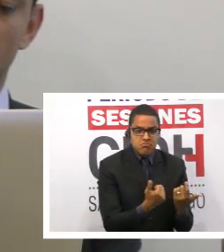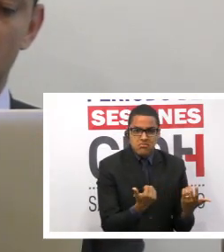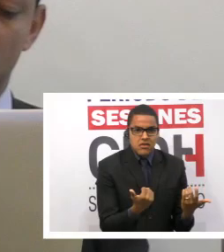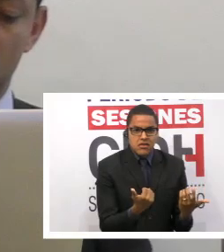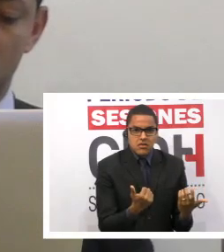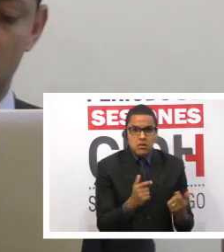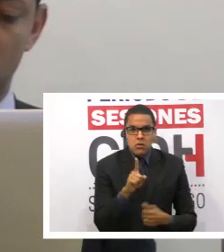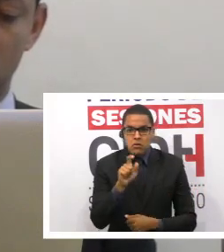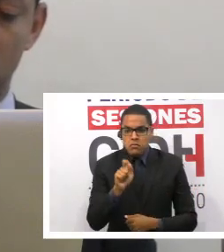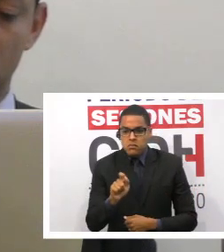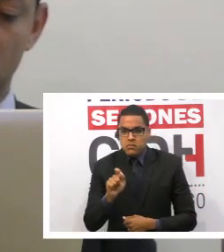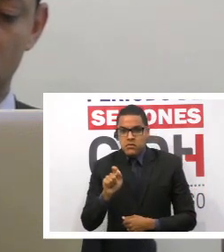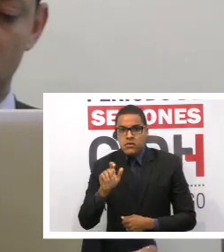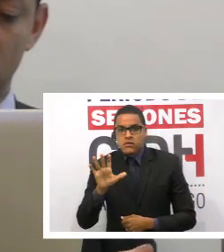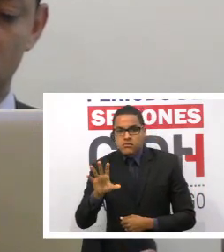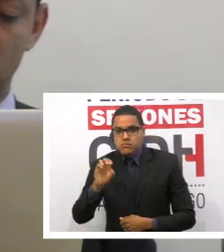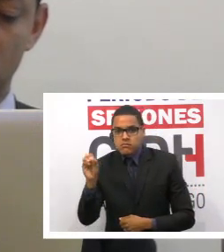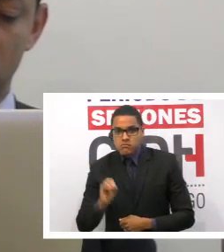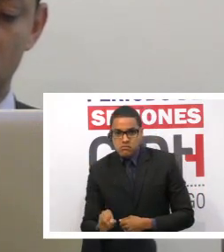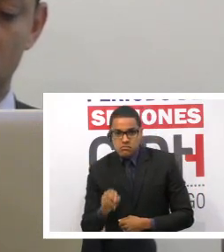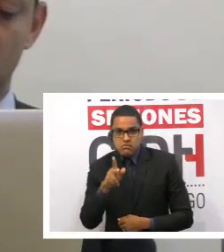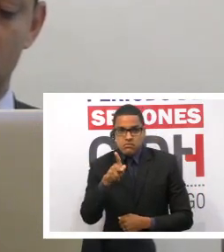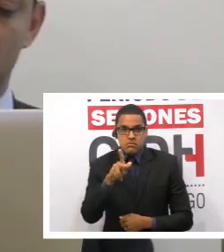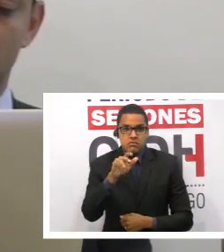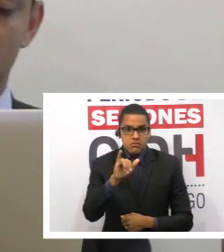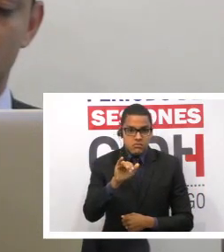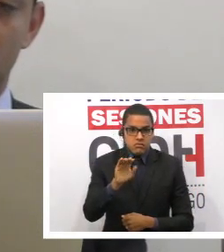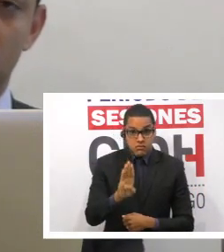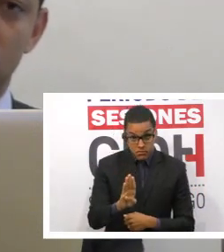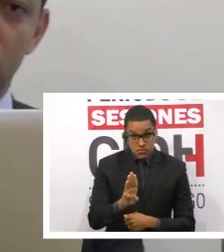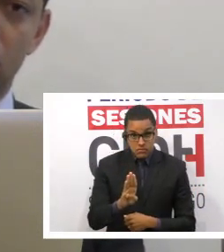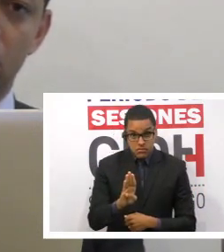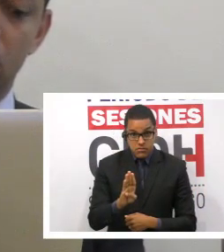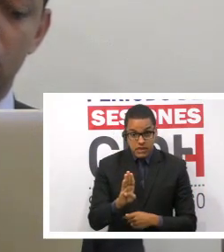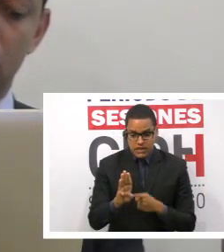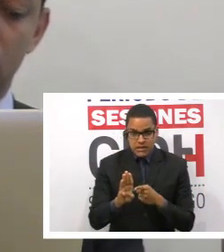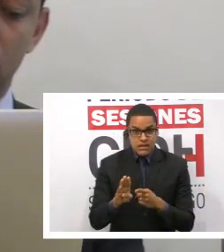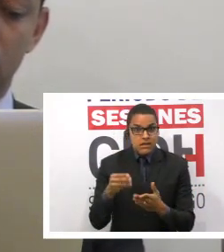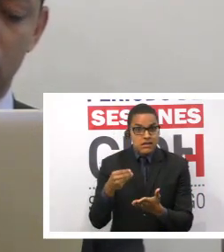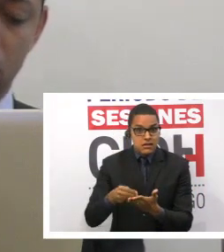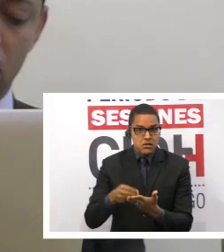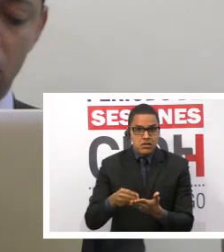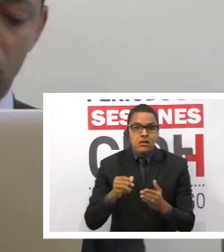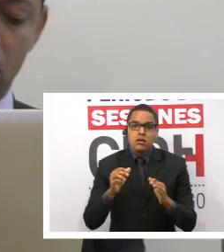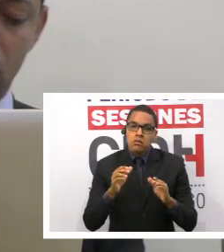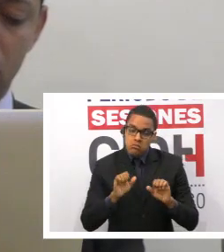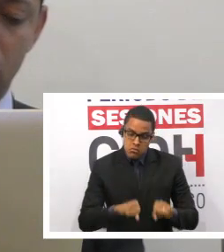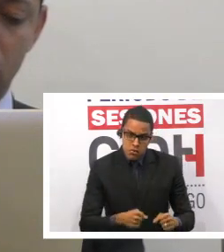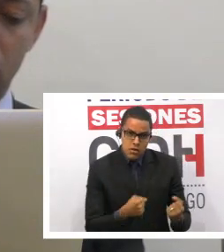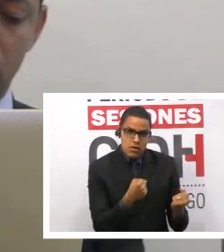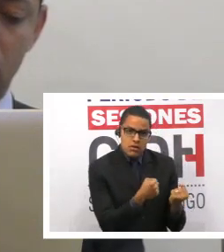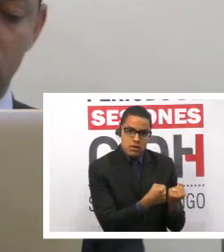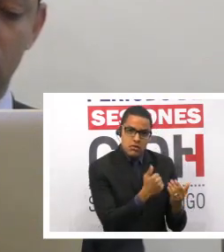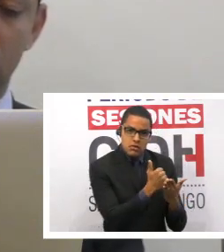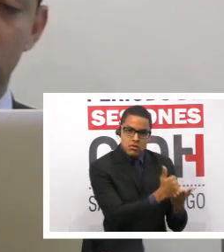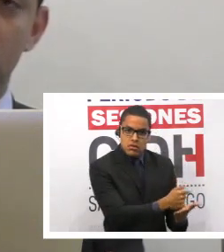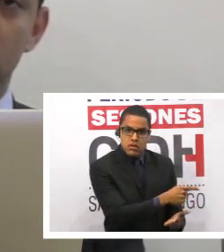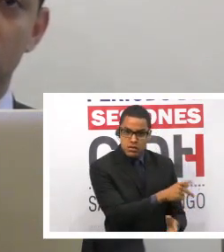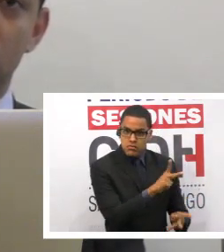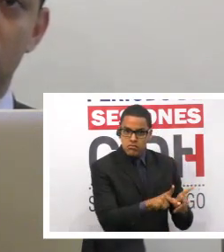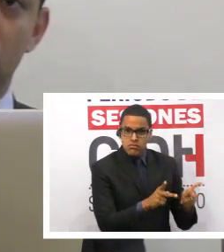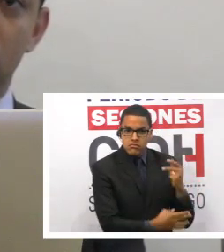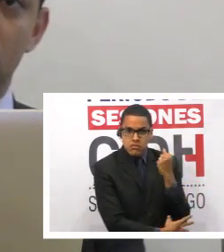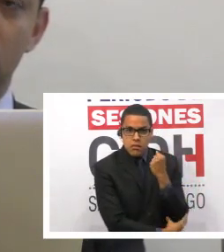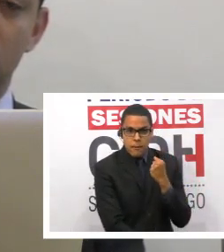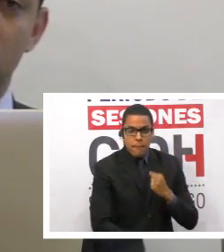impuesto a las bebidas azucaradas tendría además impactos importantes en la salud de los colombianos específicamente en la disminución de enfermedades crónicas no transmisibles